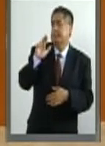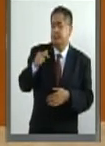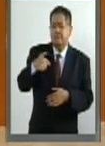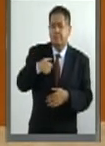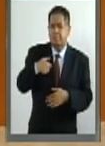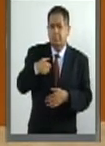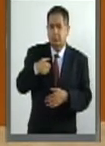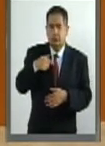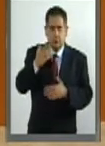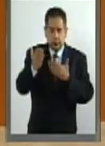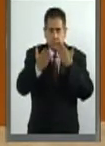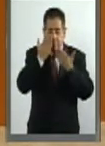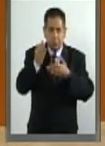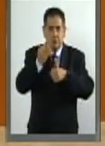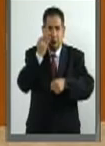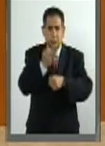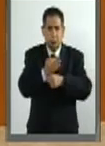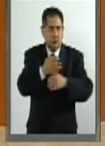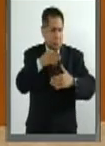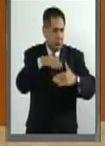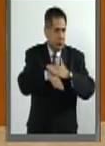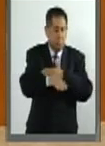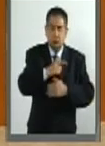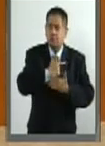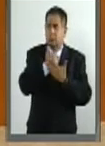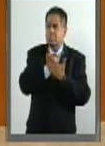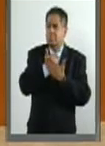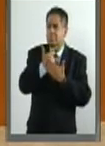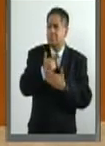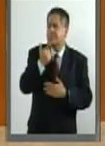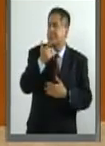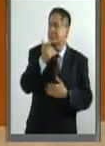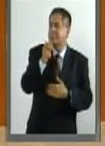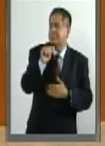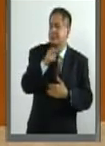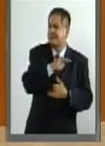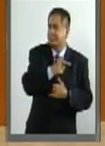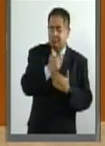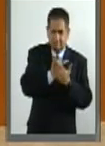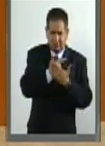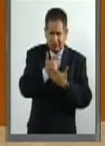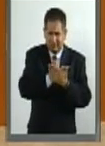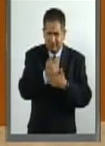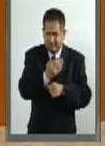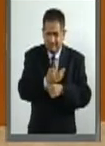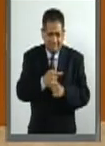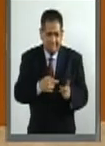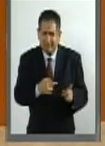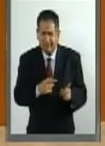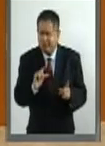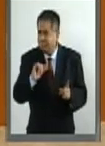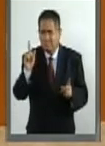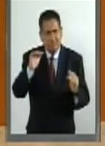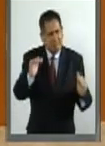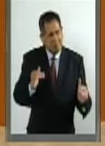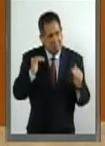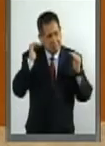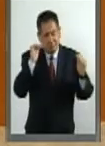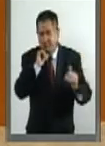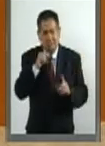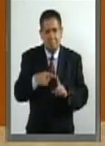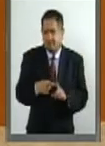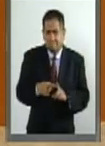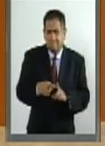cuando siendo estudiante accedió a la gerencia en GEA de Estudios Económicos, y donde, como lo ha dicho